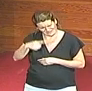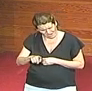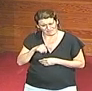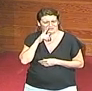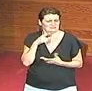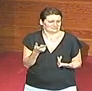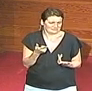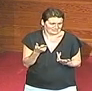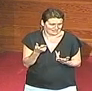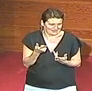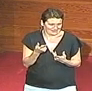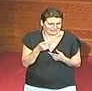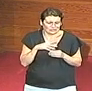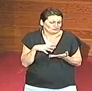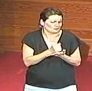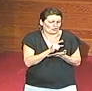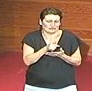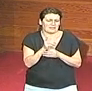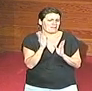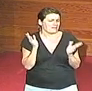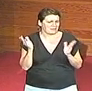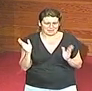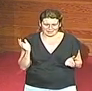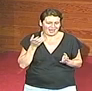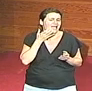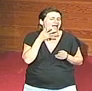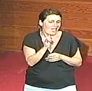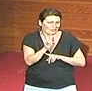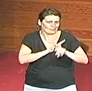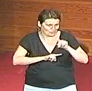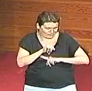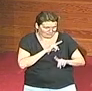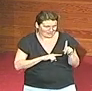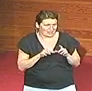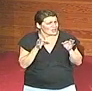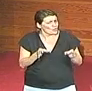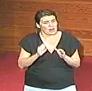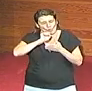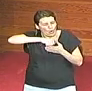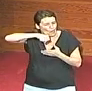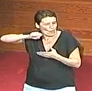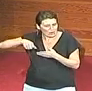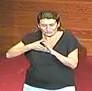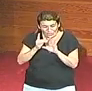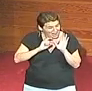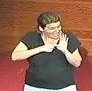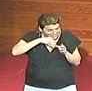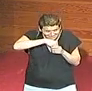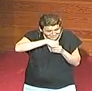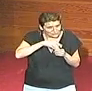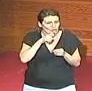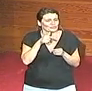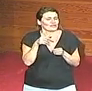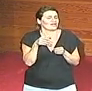que, y todos los juristas expertos, que hay un problema, como siempre, ¿no? Los vacíos, las zonas, esas zonas que no te cubren,